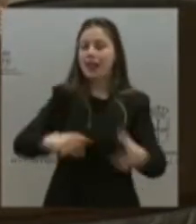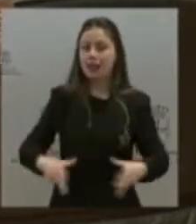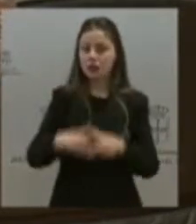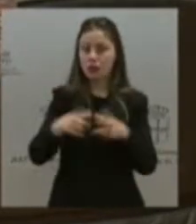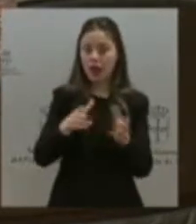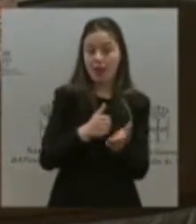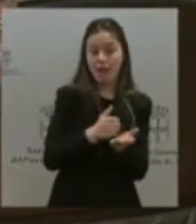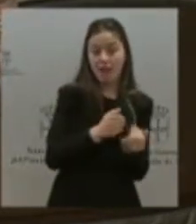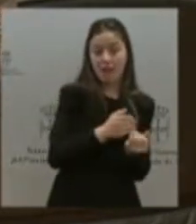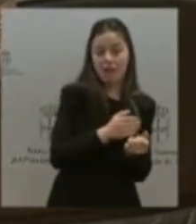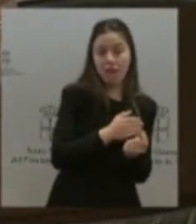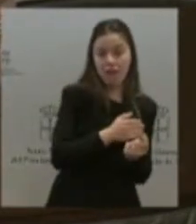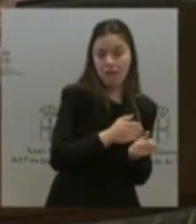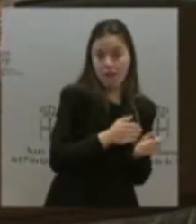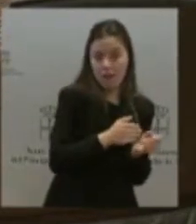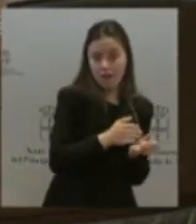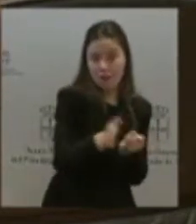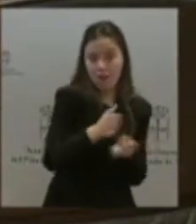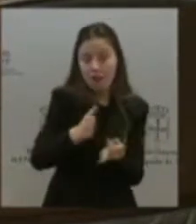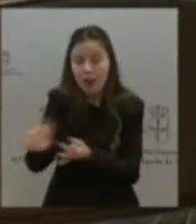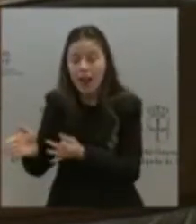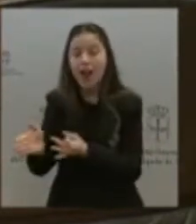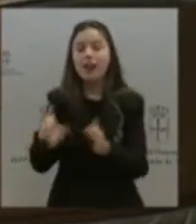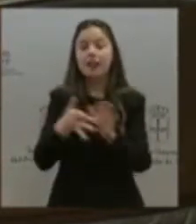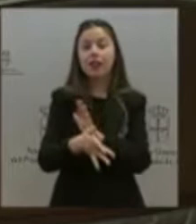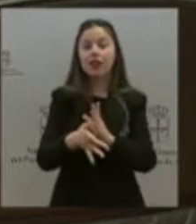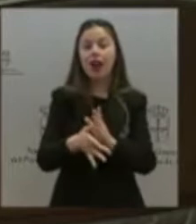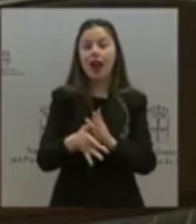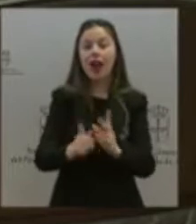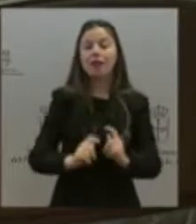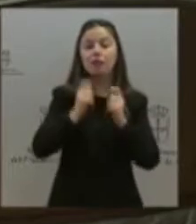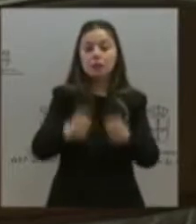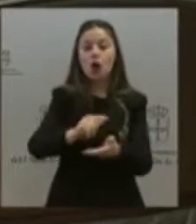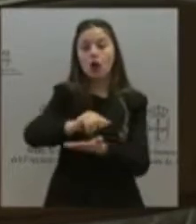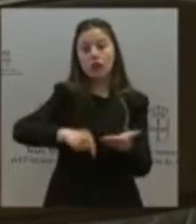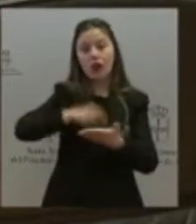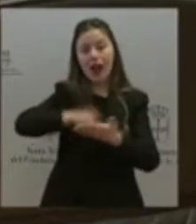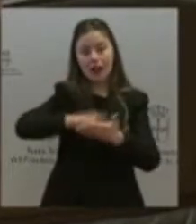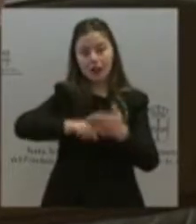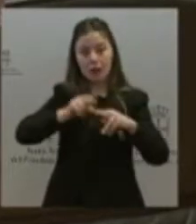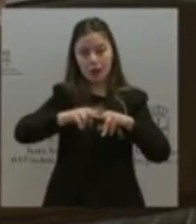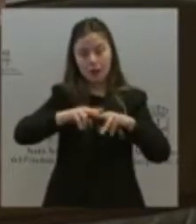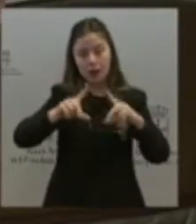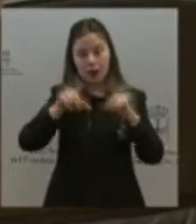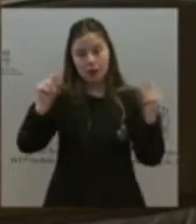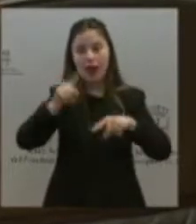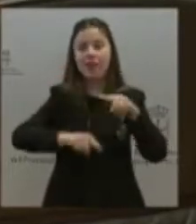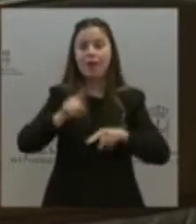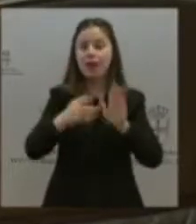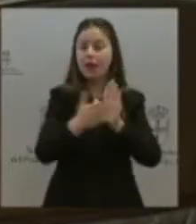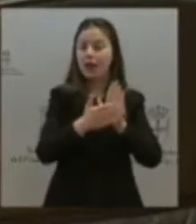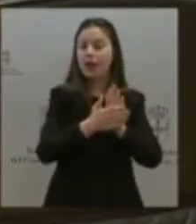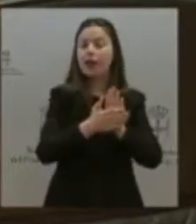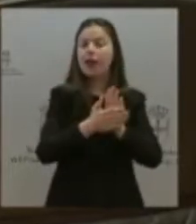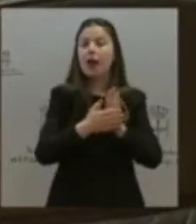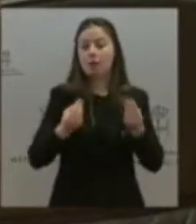los adjudicatarios en este régimen formalizarán un contrato de arrendamiento con el Principado, según lo estipulado para otro tipo de viviendas del Principado,